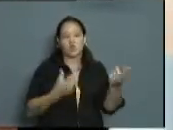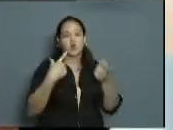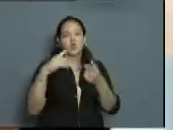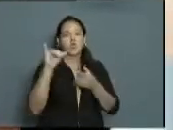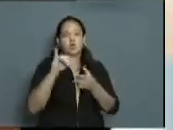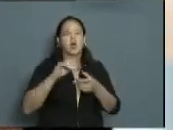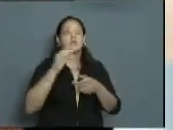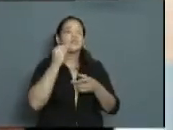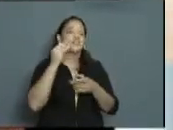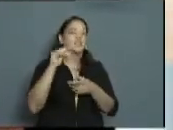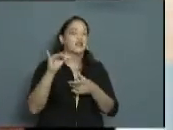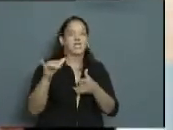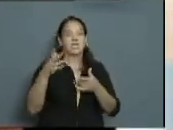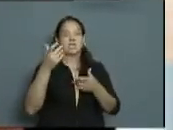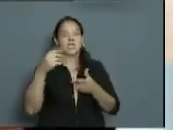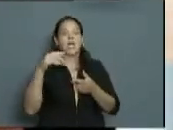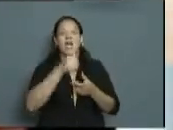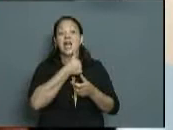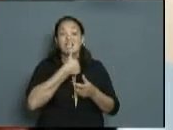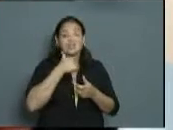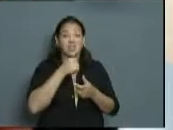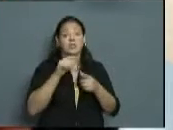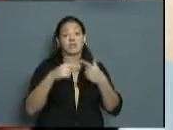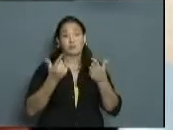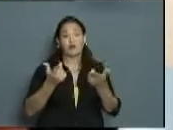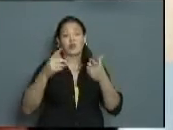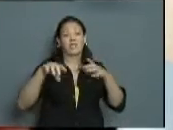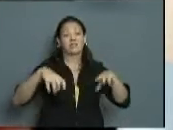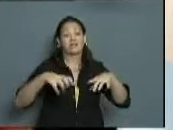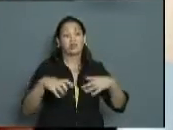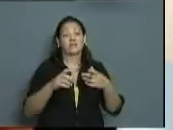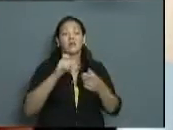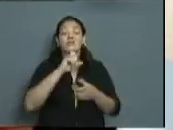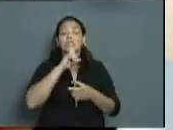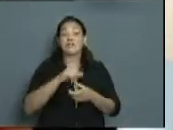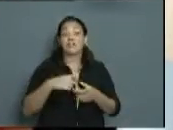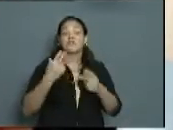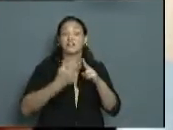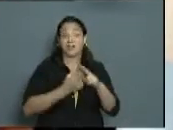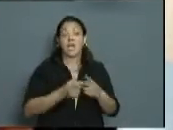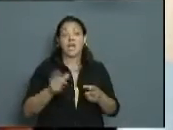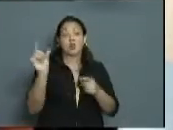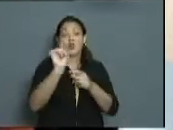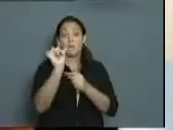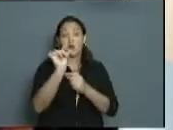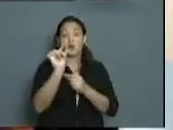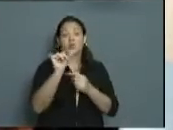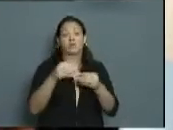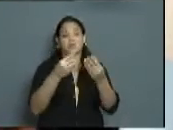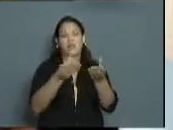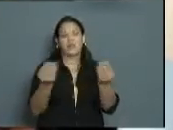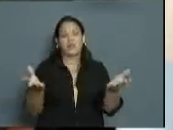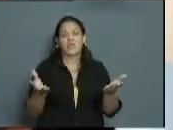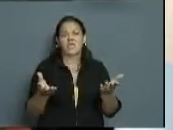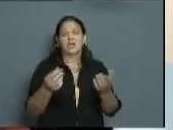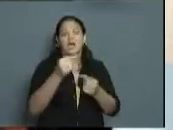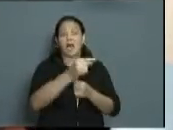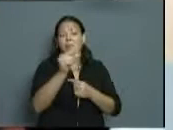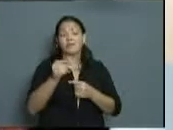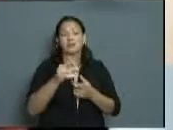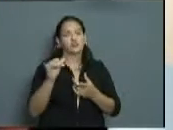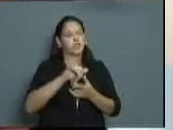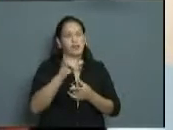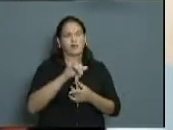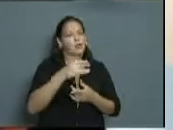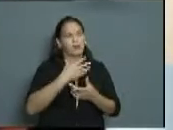detergente, otro un litrico de aceite, porque en esta situación tan difícil, yo creo que lo poco que se le dé a todo el mundo le va a hacer